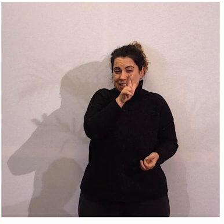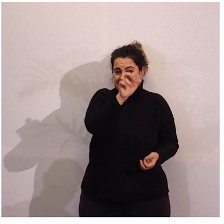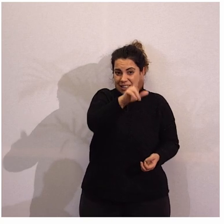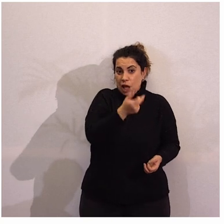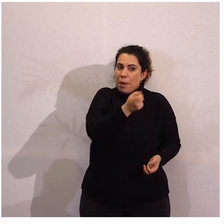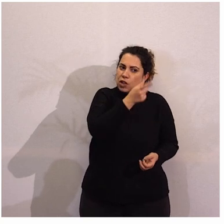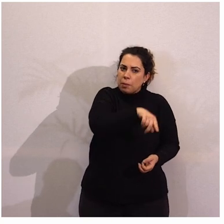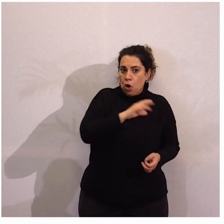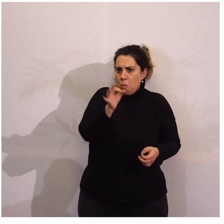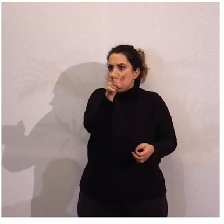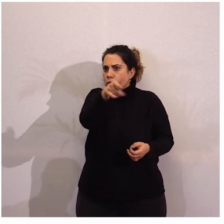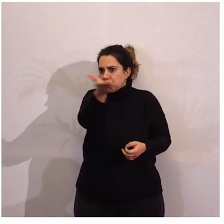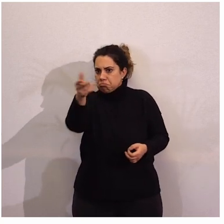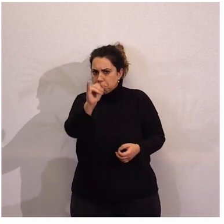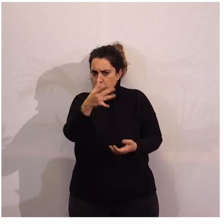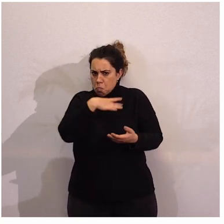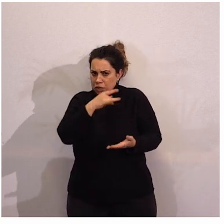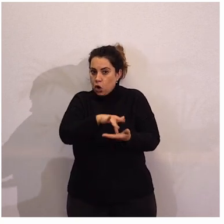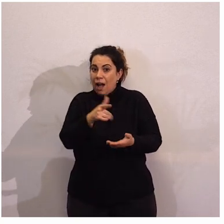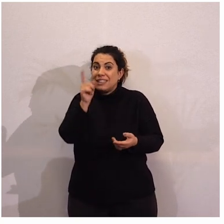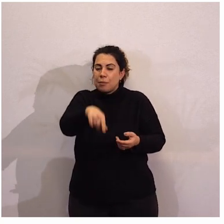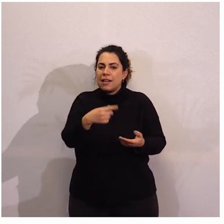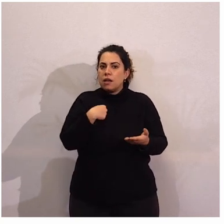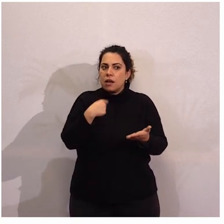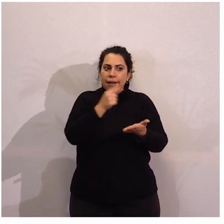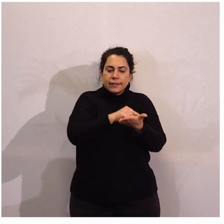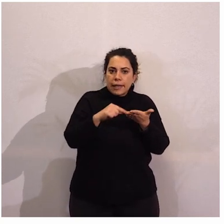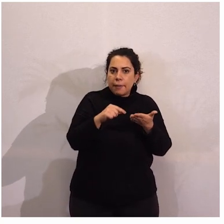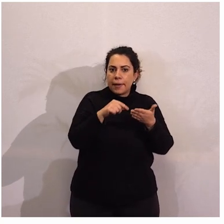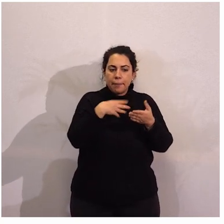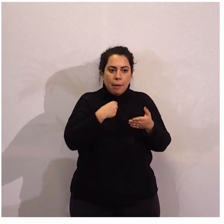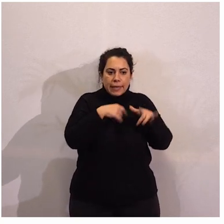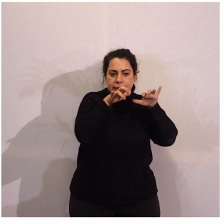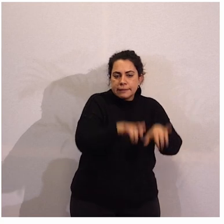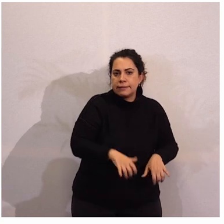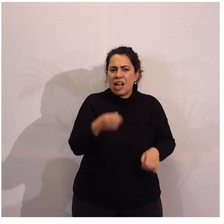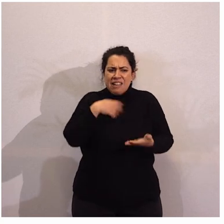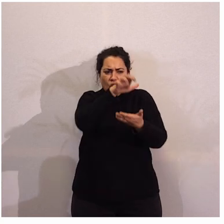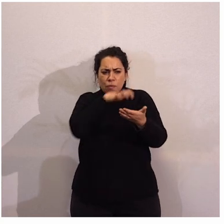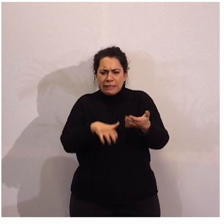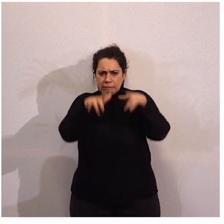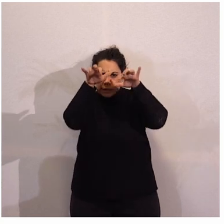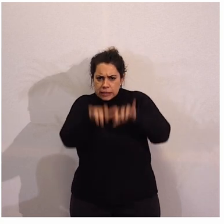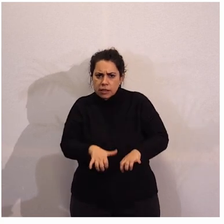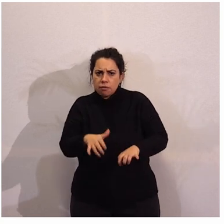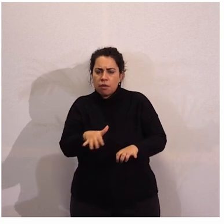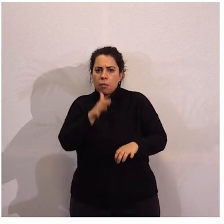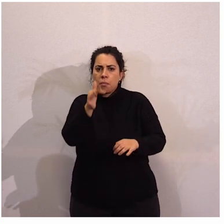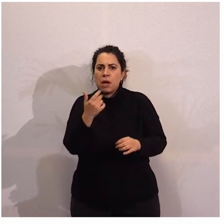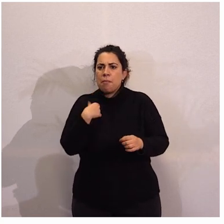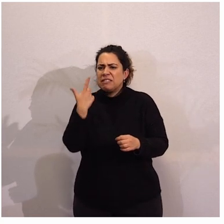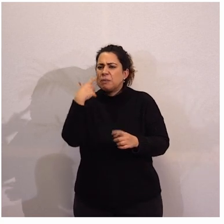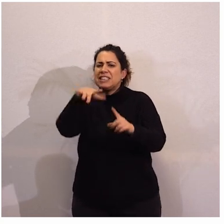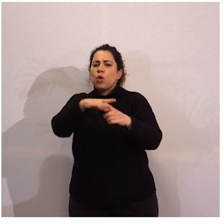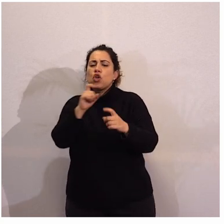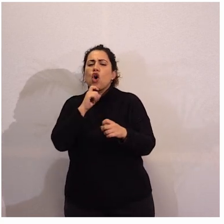de vosotros, que también está escribiendo cosas, escribiendo papeles, haciendo informes, estudiando qué es lo que